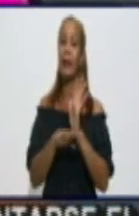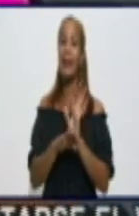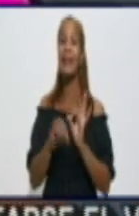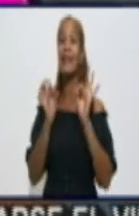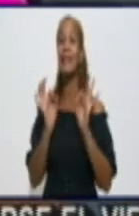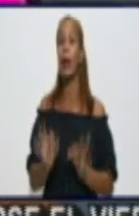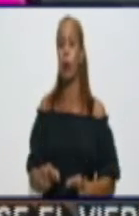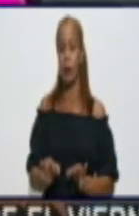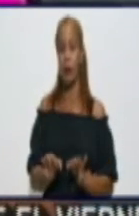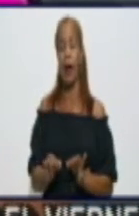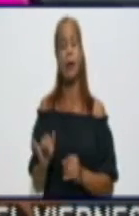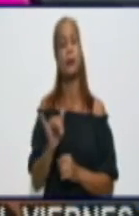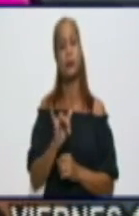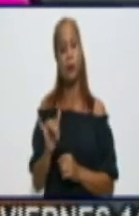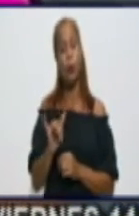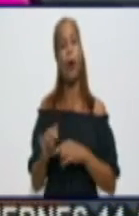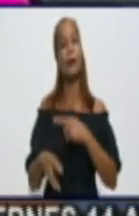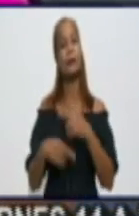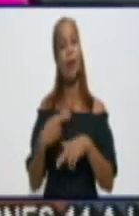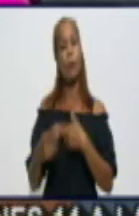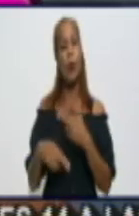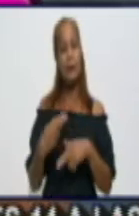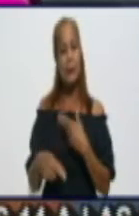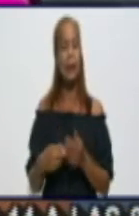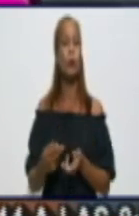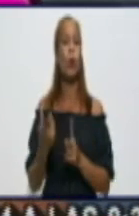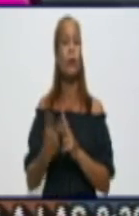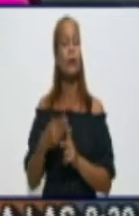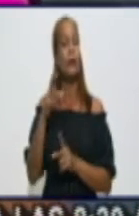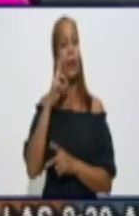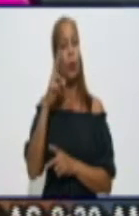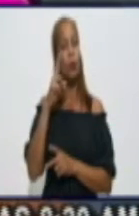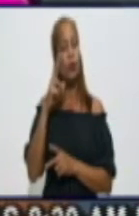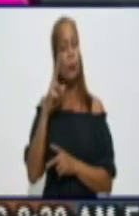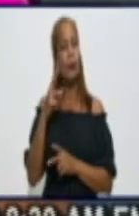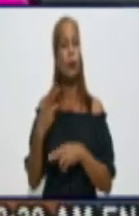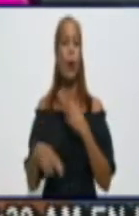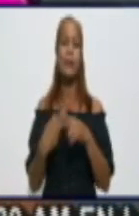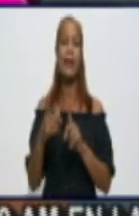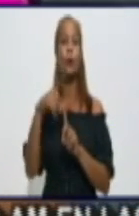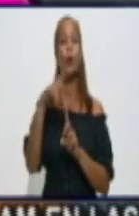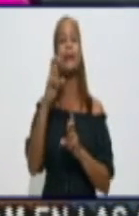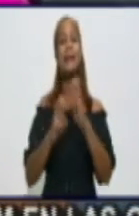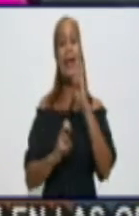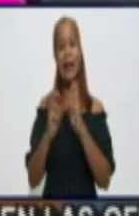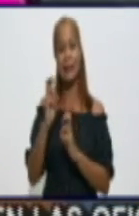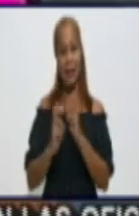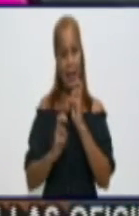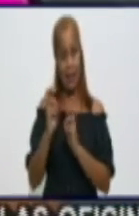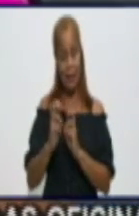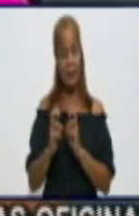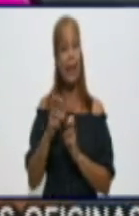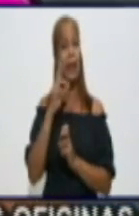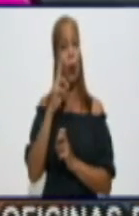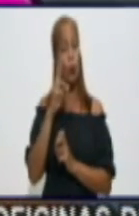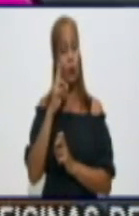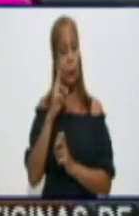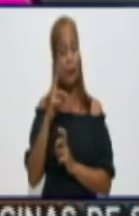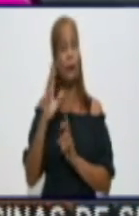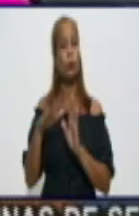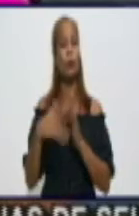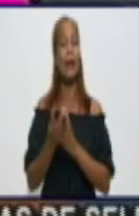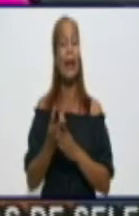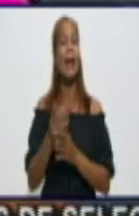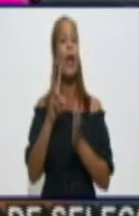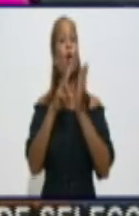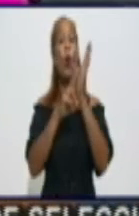seguridad, estamos reconociendo y desarrollando talleres de fortalecimiento de los valores sobre la